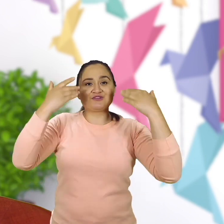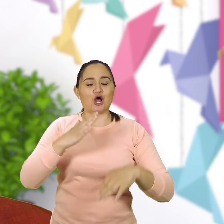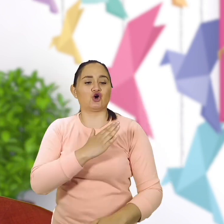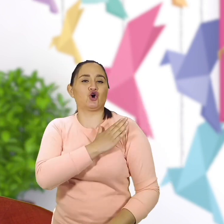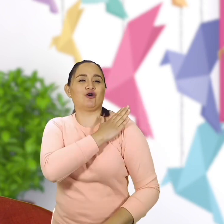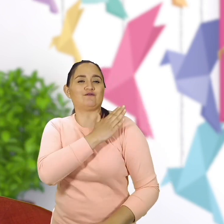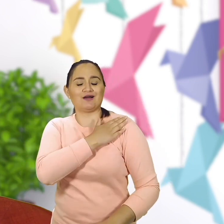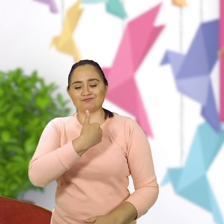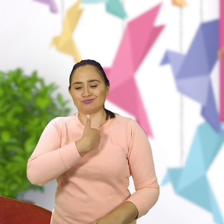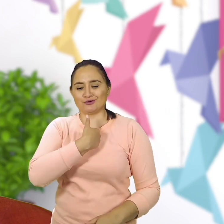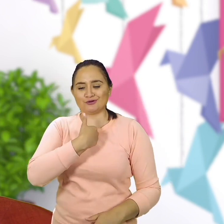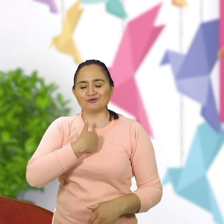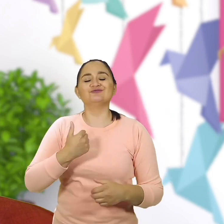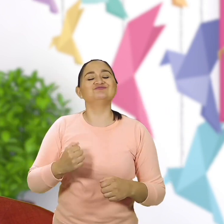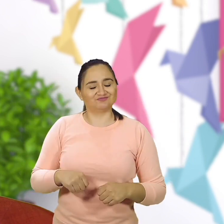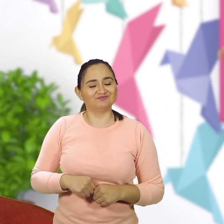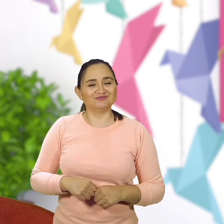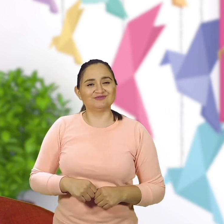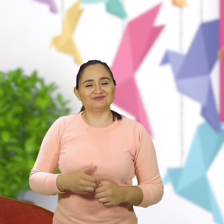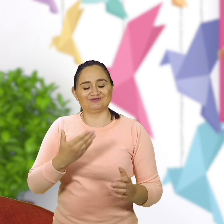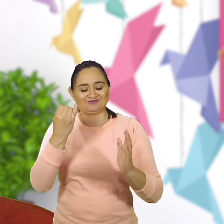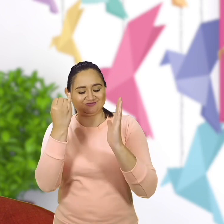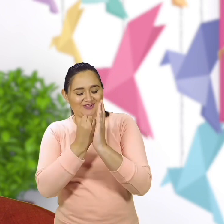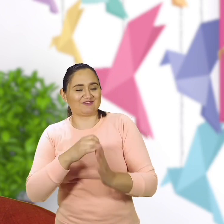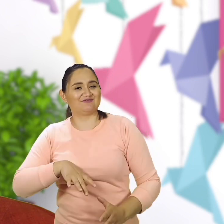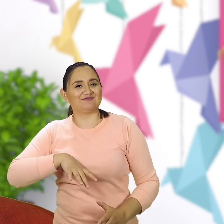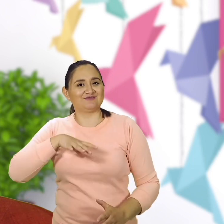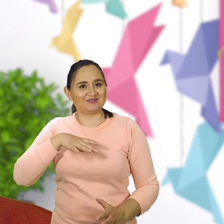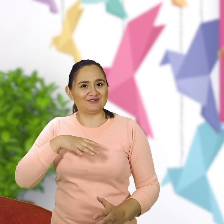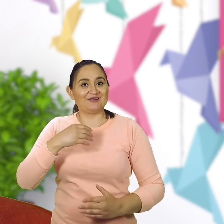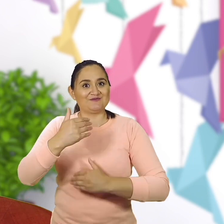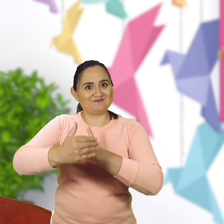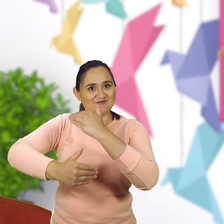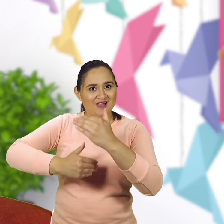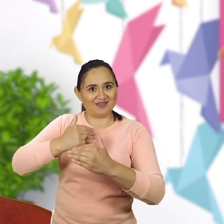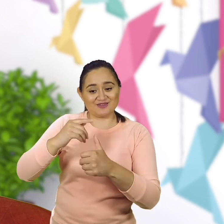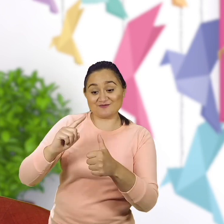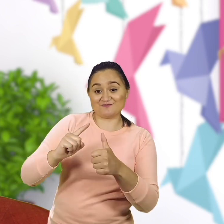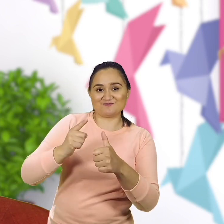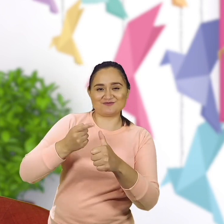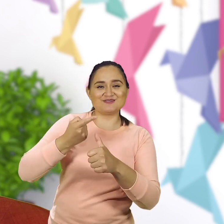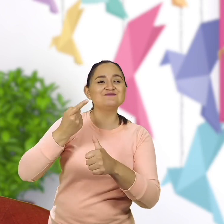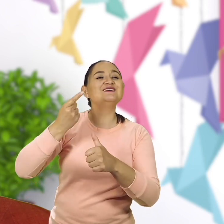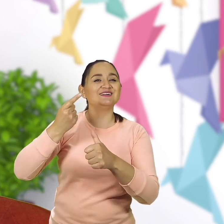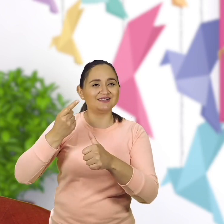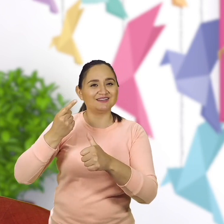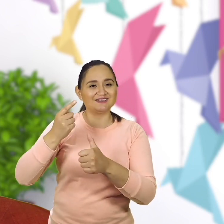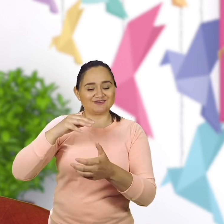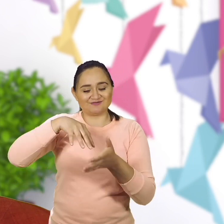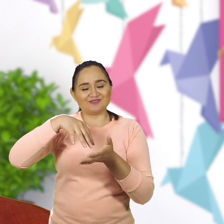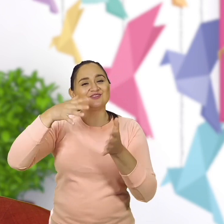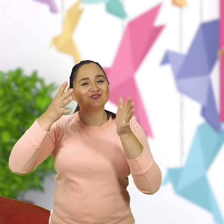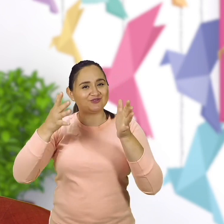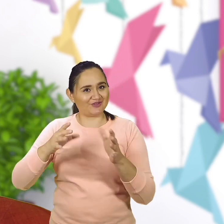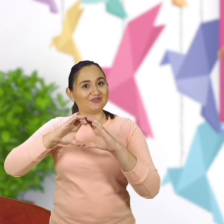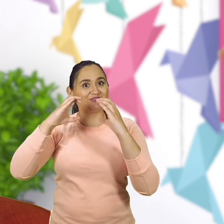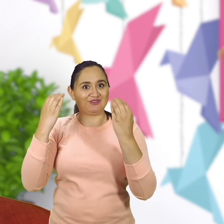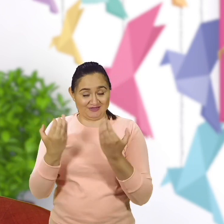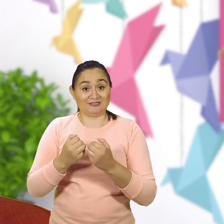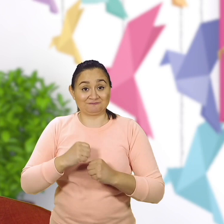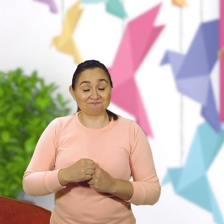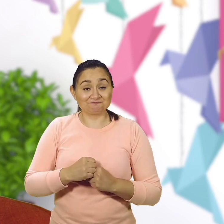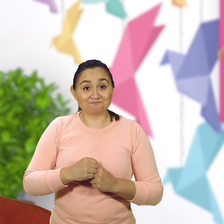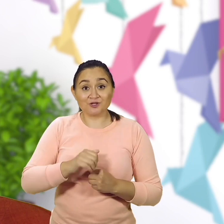parte, recuperó la confianza en sí mismo, gracias a lo cual pronto se convirtió en el mejor estudiante de la clase.